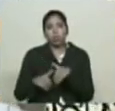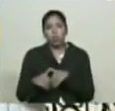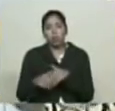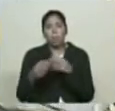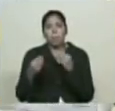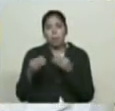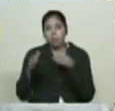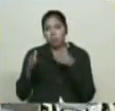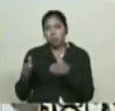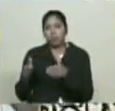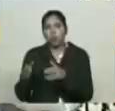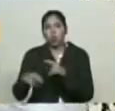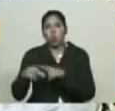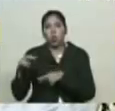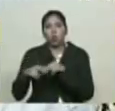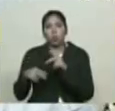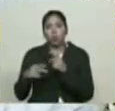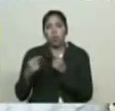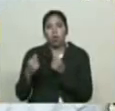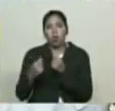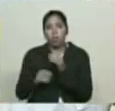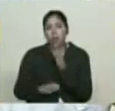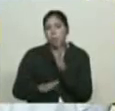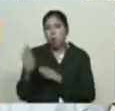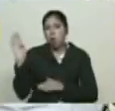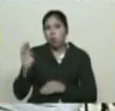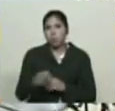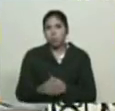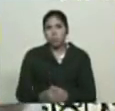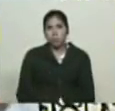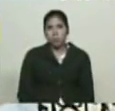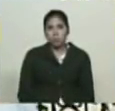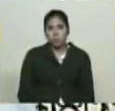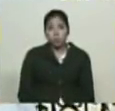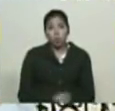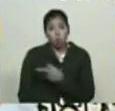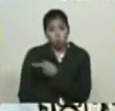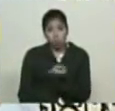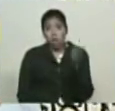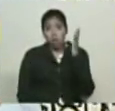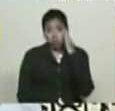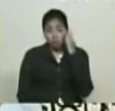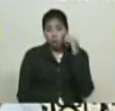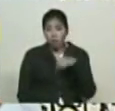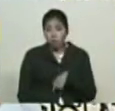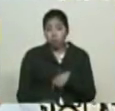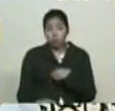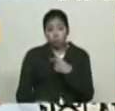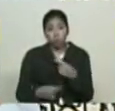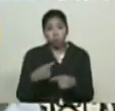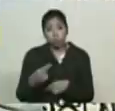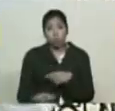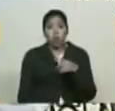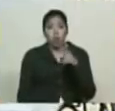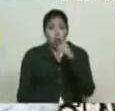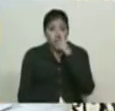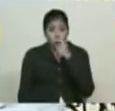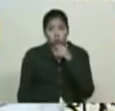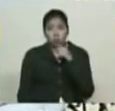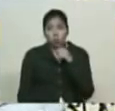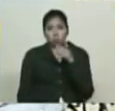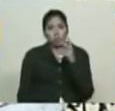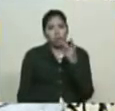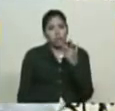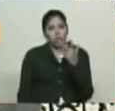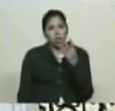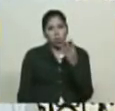dedicarnos a construir la economía. Saben ustedes que cada año en Venezuela hay una elección, 2 elecciones, 3 elecciones, bueno,